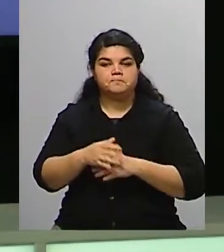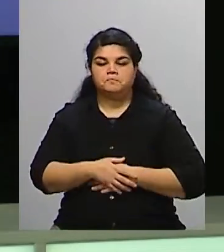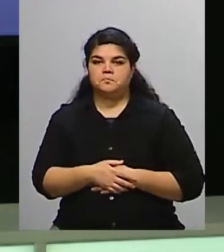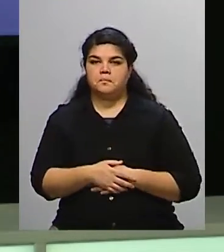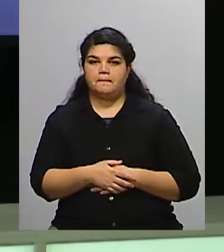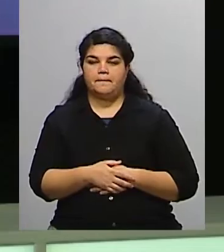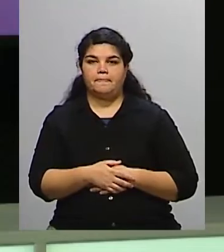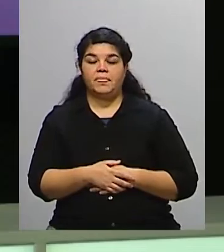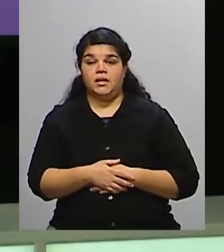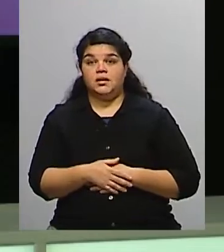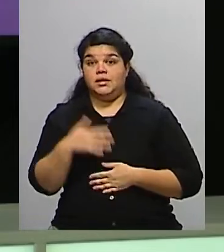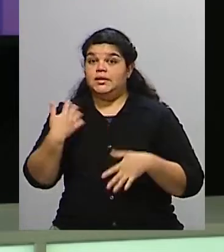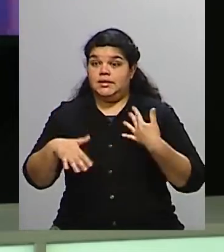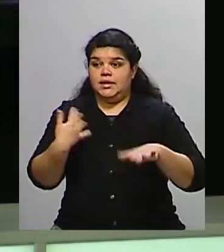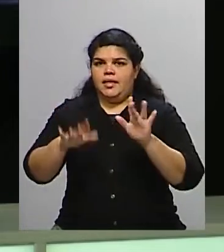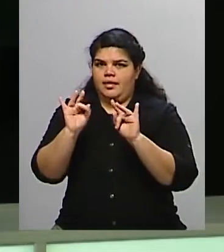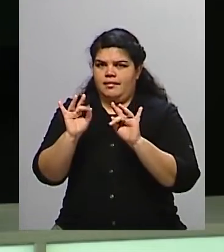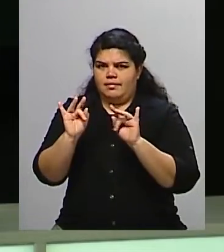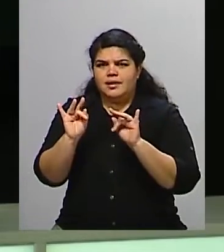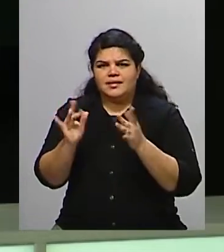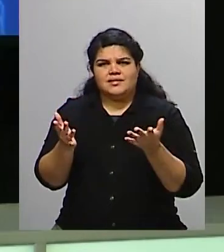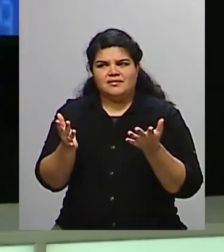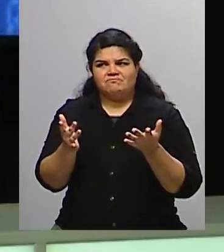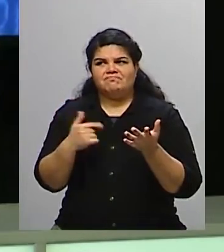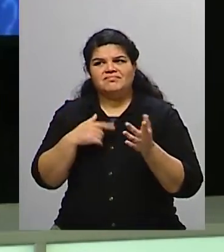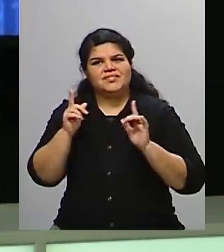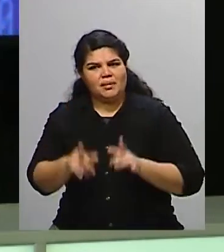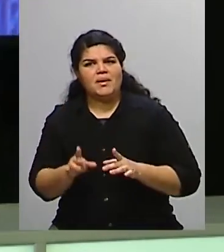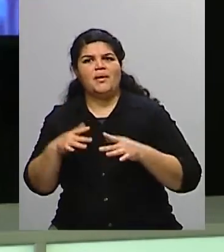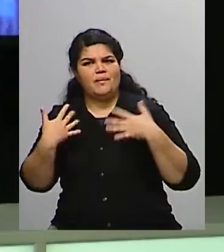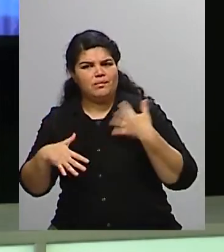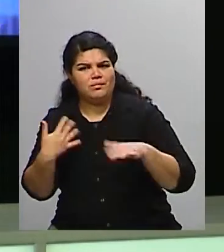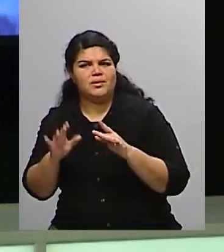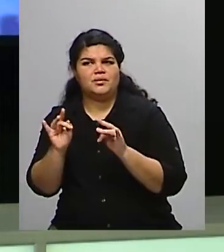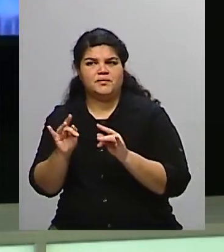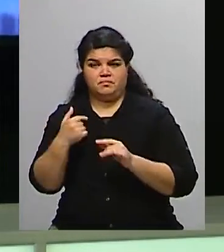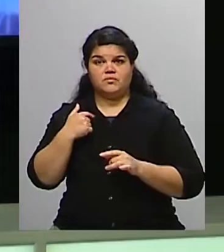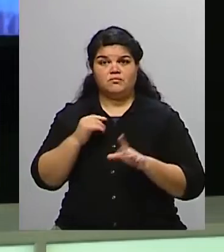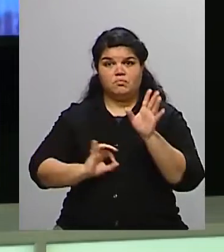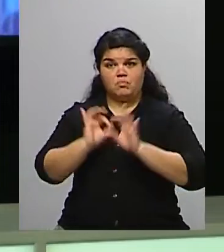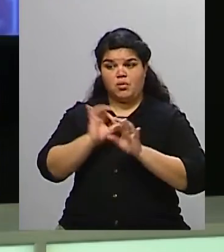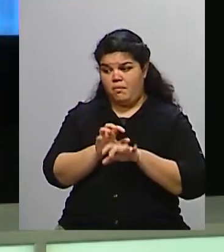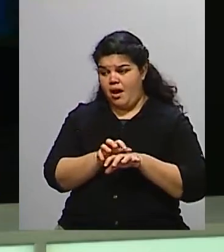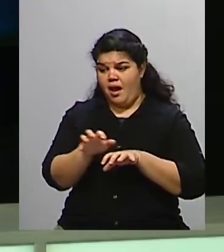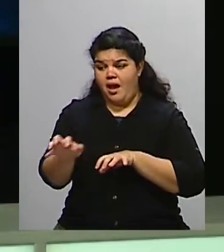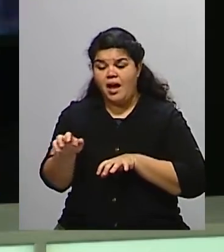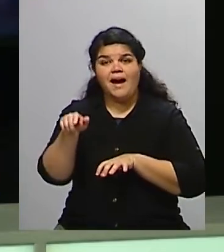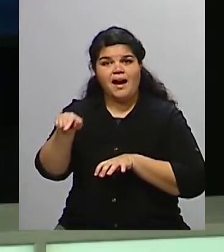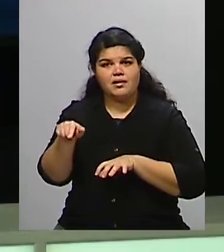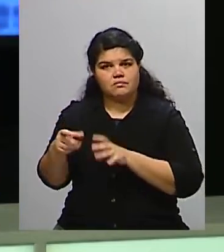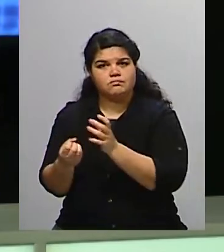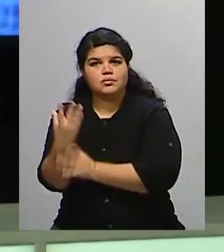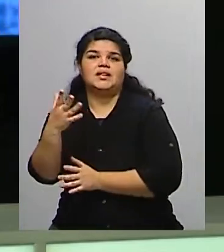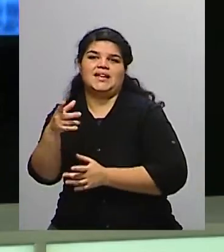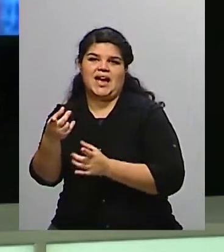específicas y también son complejas. Yo diría que yo he tenido acá un área de formulación de proyectos y la primera